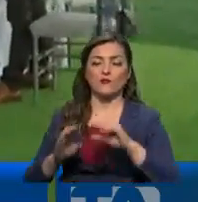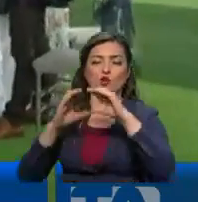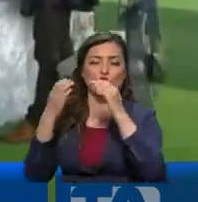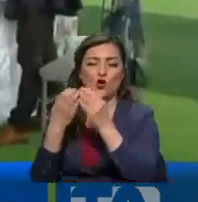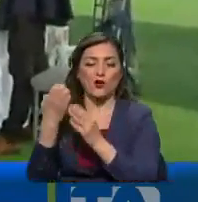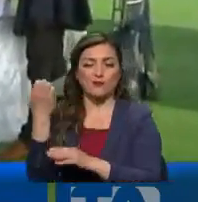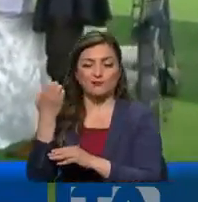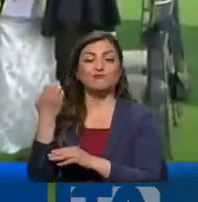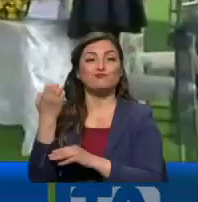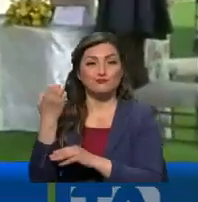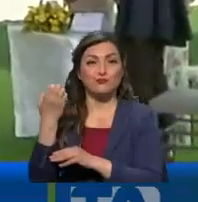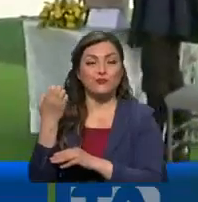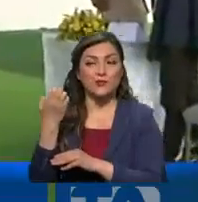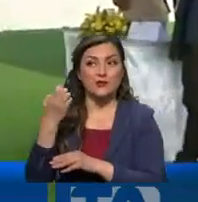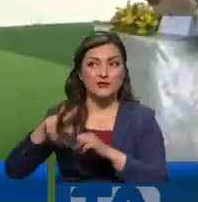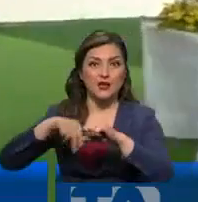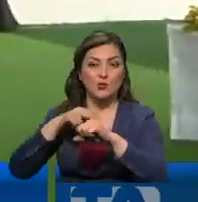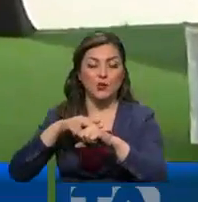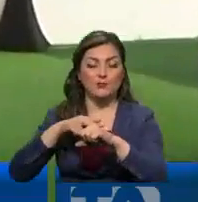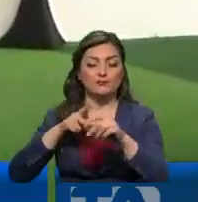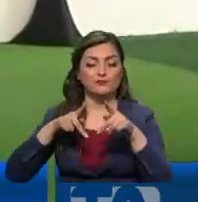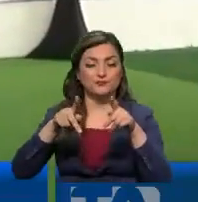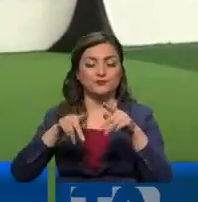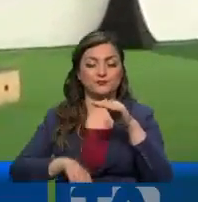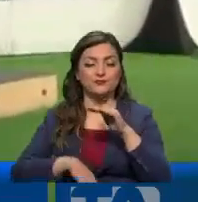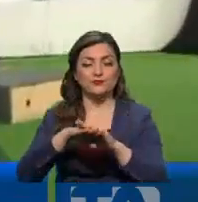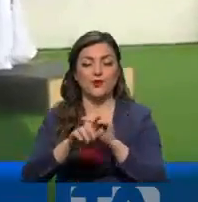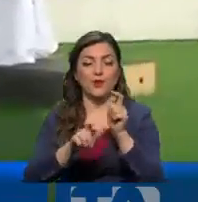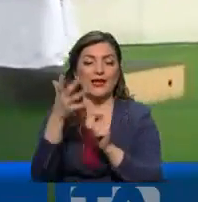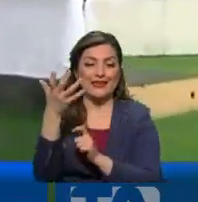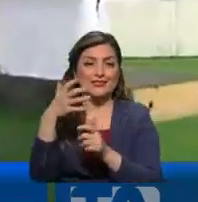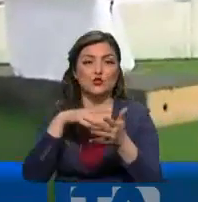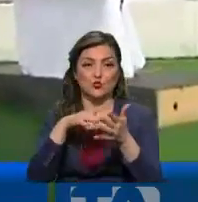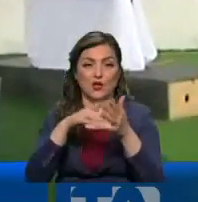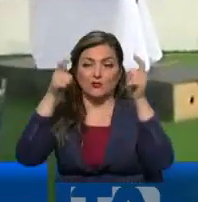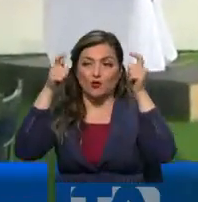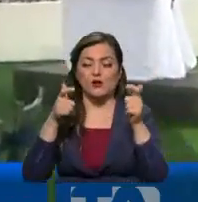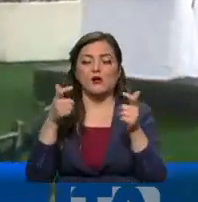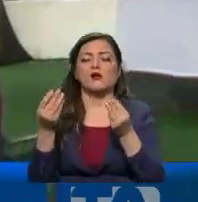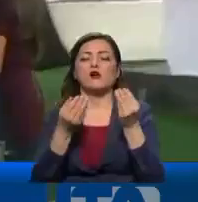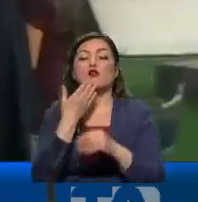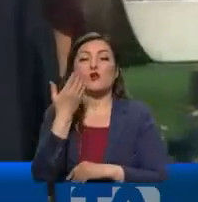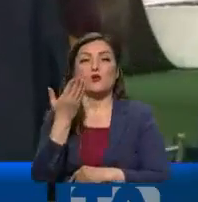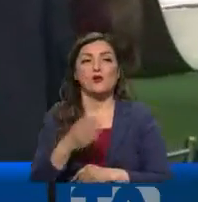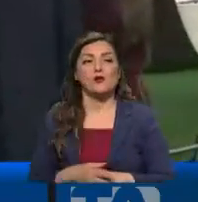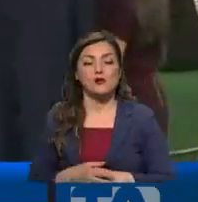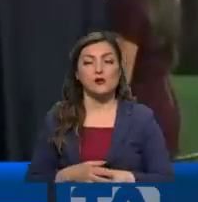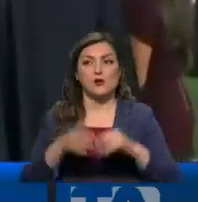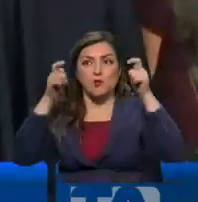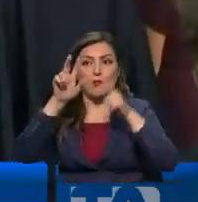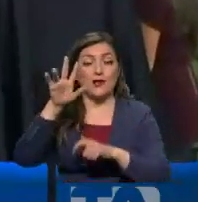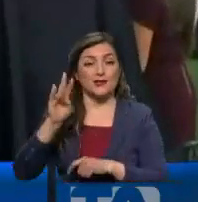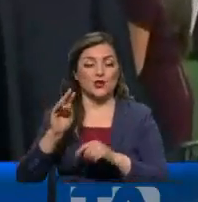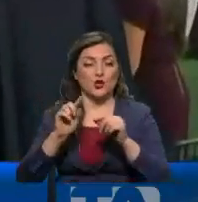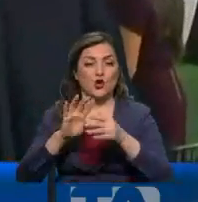El COE permite graduar o el aforo de 15 estudiantes. ¿Cómo van a hacer ustedes para poder graduar los 27? ¿Los dividieron